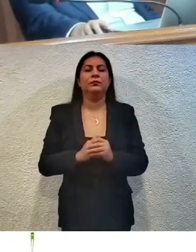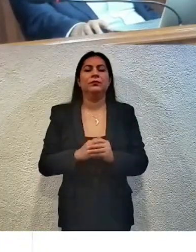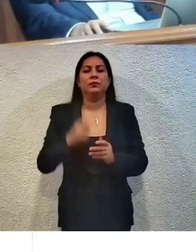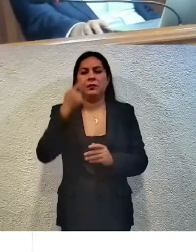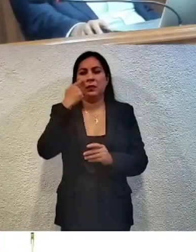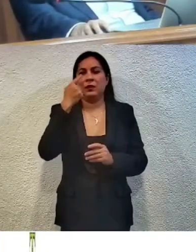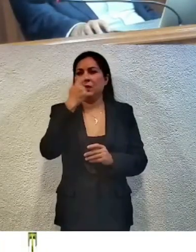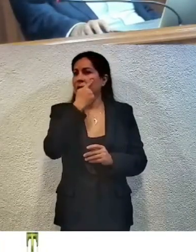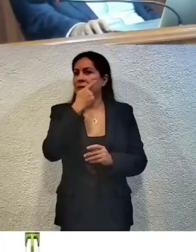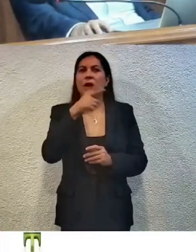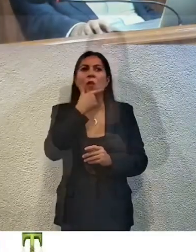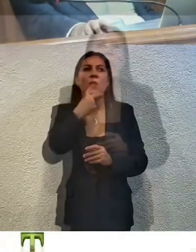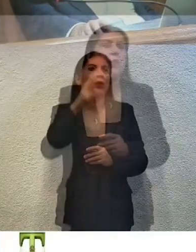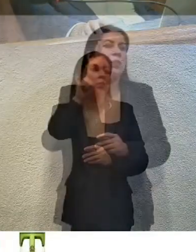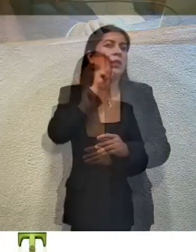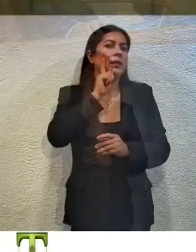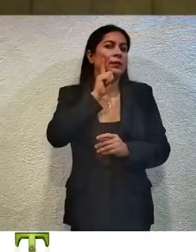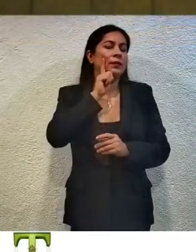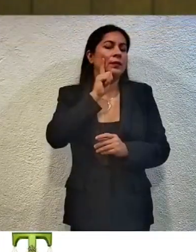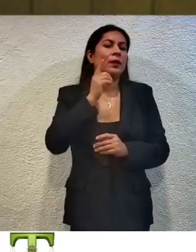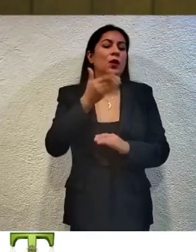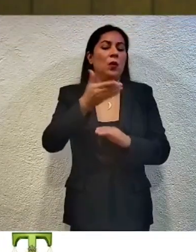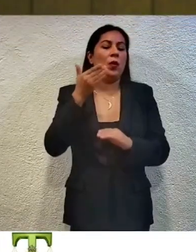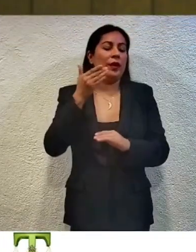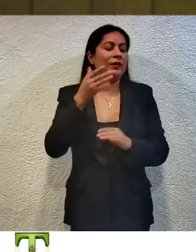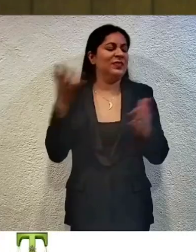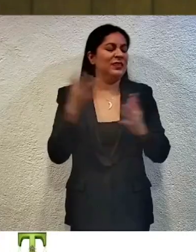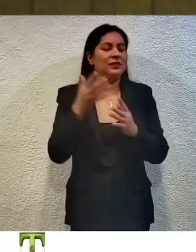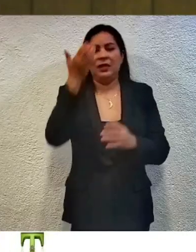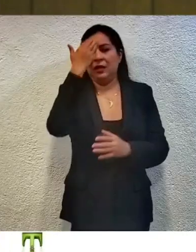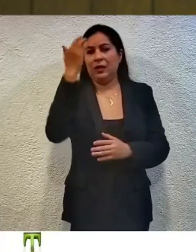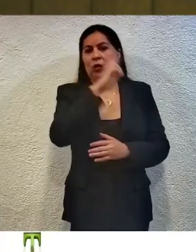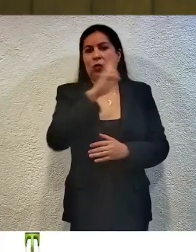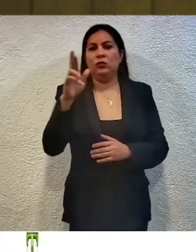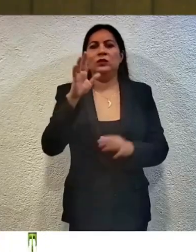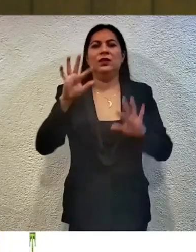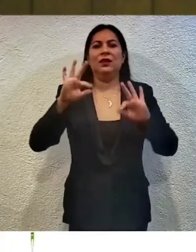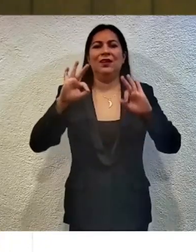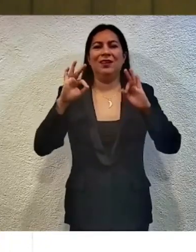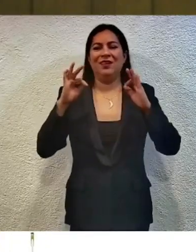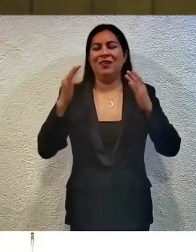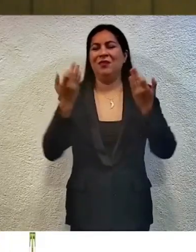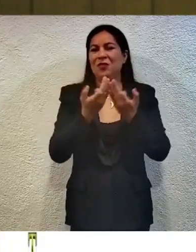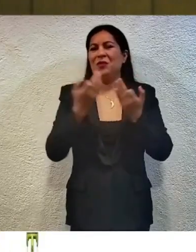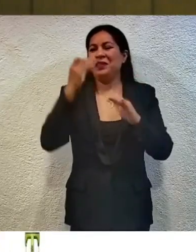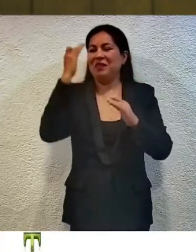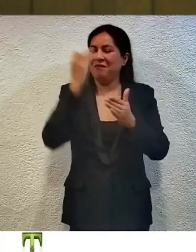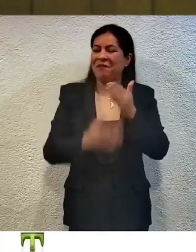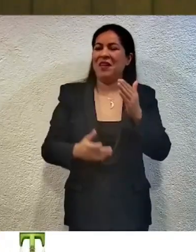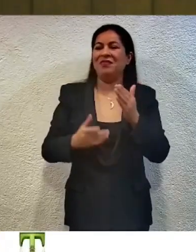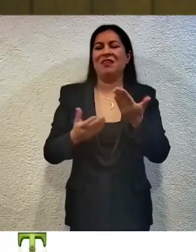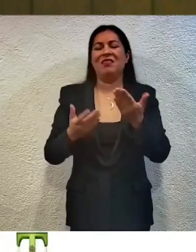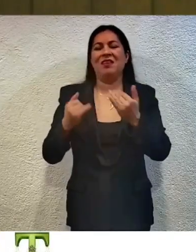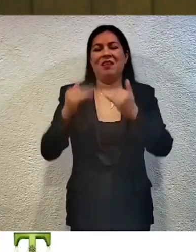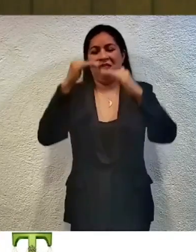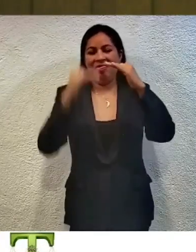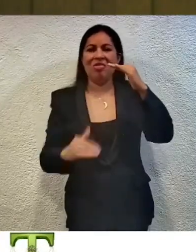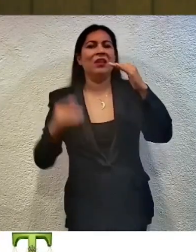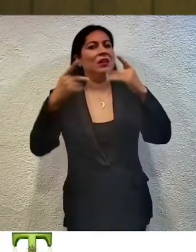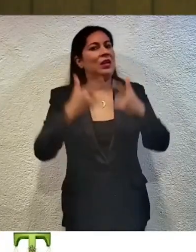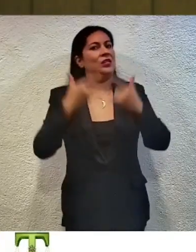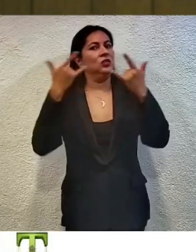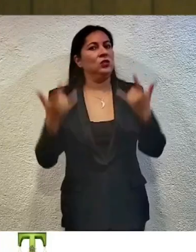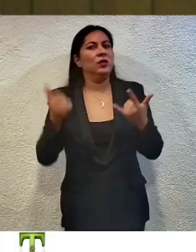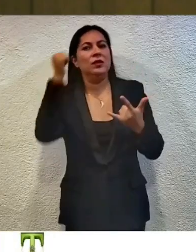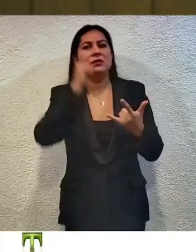Perspectiva de género. Lo anterior implica reconocer la situación de desventaja particular en la cual históricamente